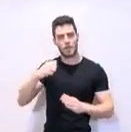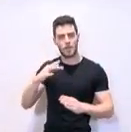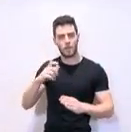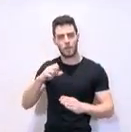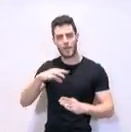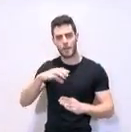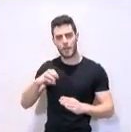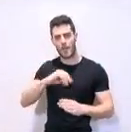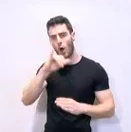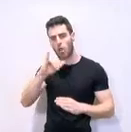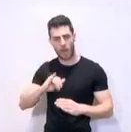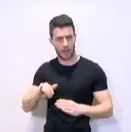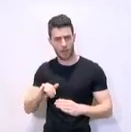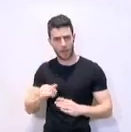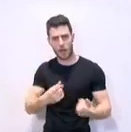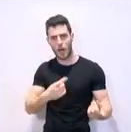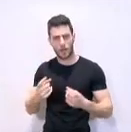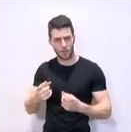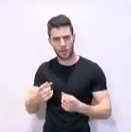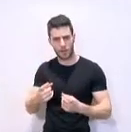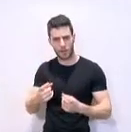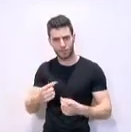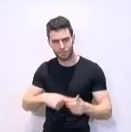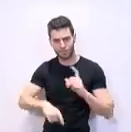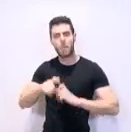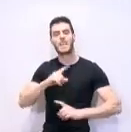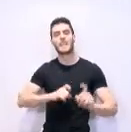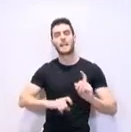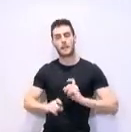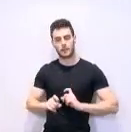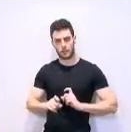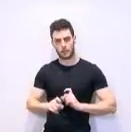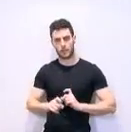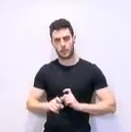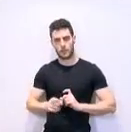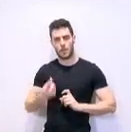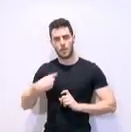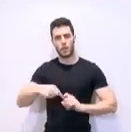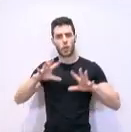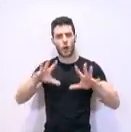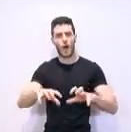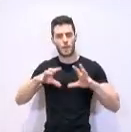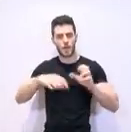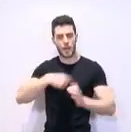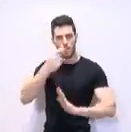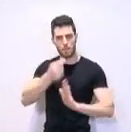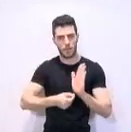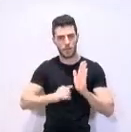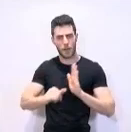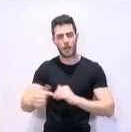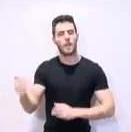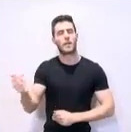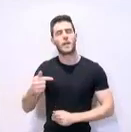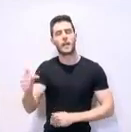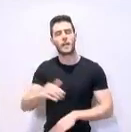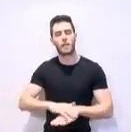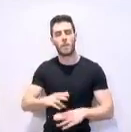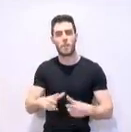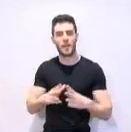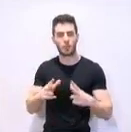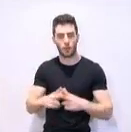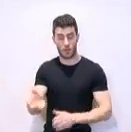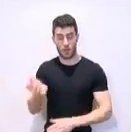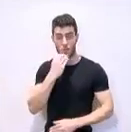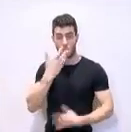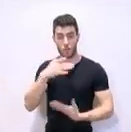dar una vuelta atrás, hay que dar una marcha atrás. Aprendieron ustedes de que había medidas que no eran buenas para la sociedad. Por ejemplo,